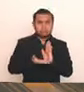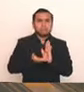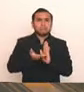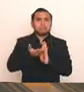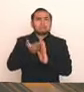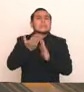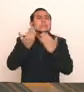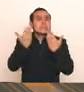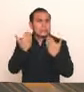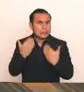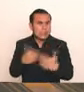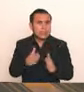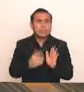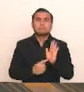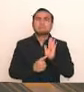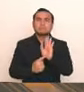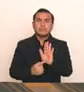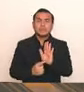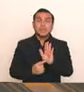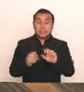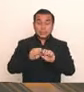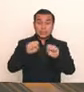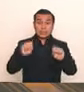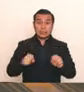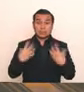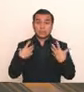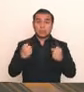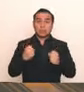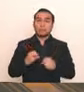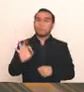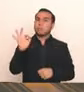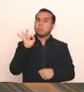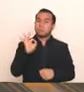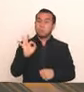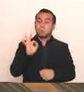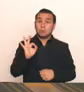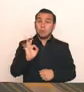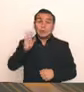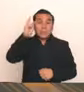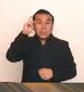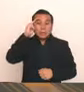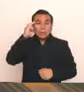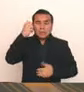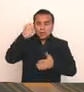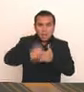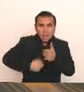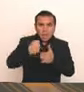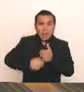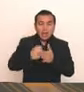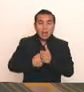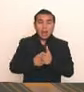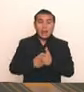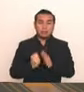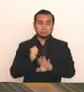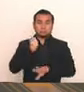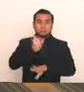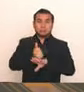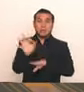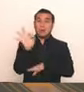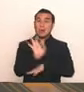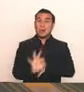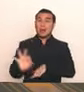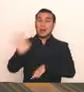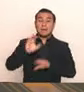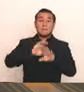países desarrollados con sistemas de salud de envidiables sistema de salud universal que han estado preparándose los últimos 50 años los mejores